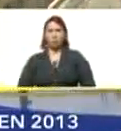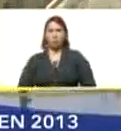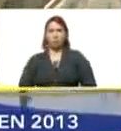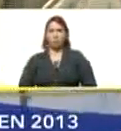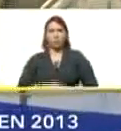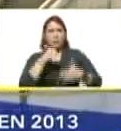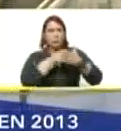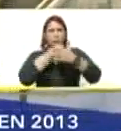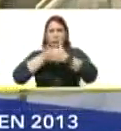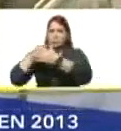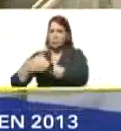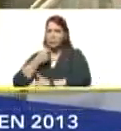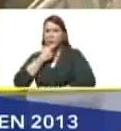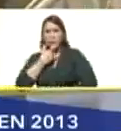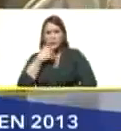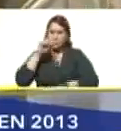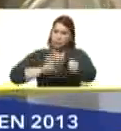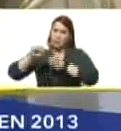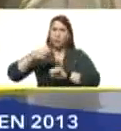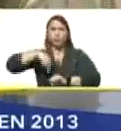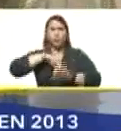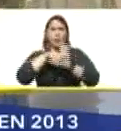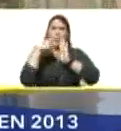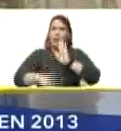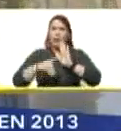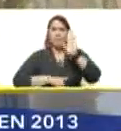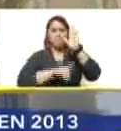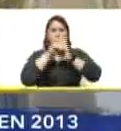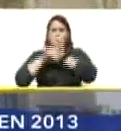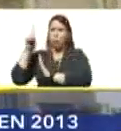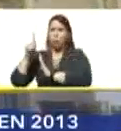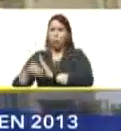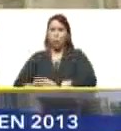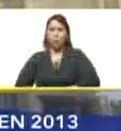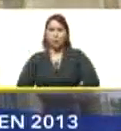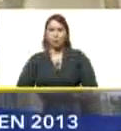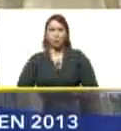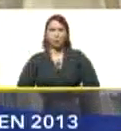de lucha bonita por defender nuestro derecho al desarrollo.